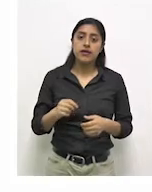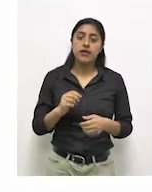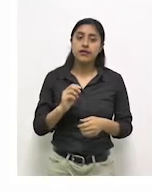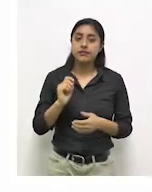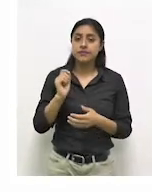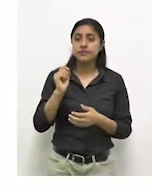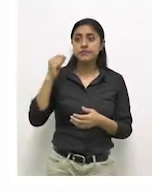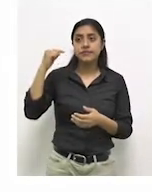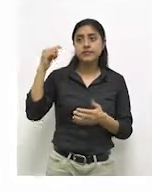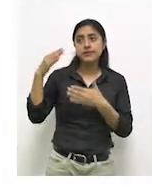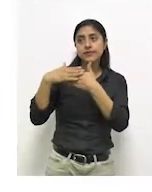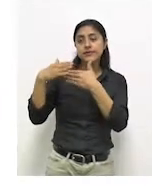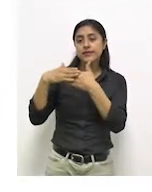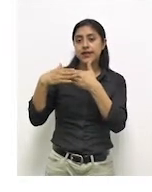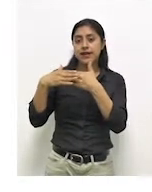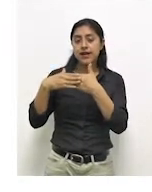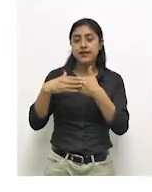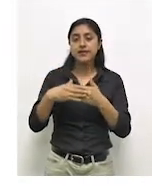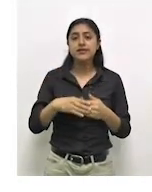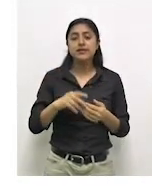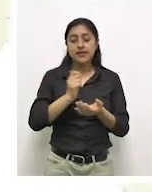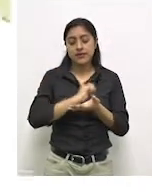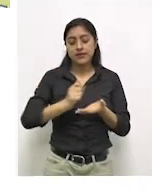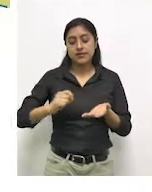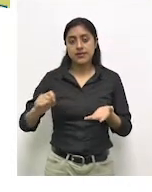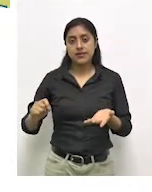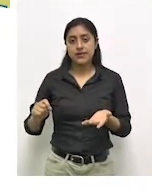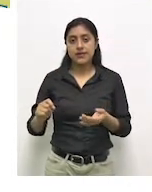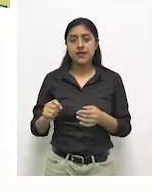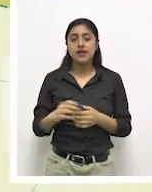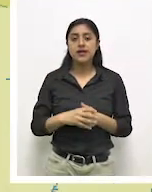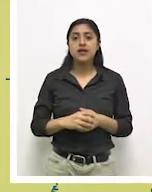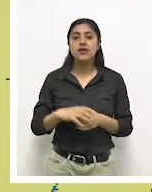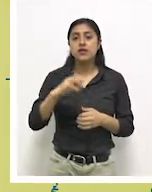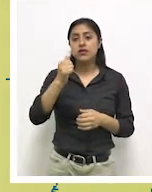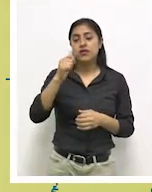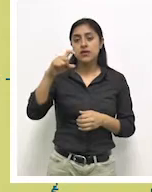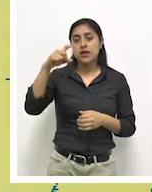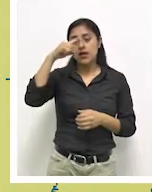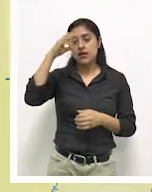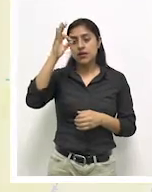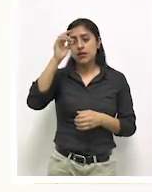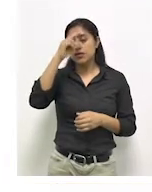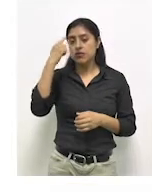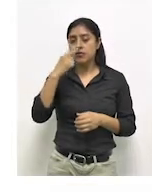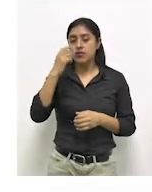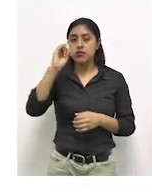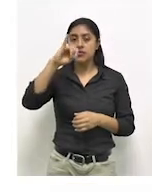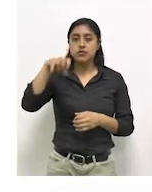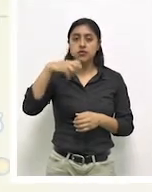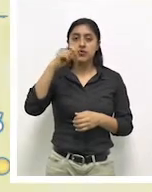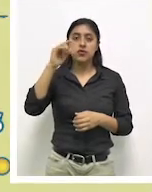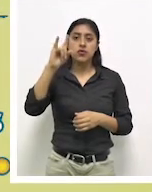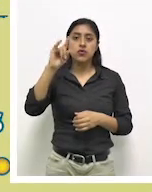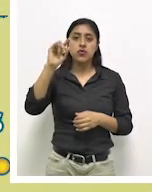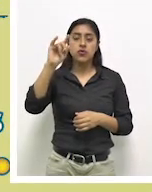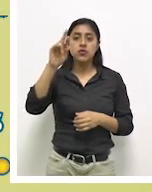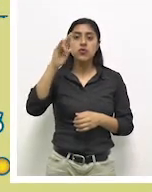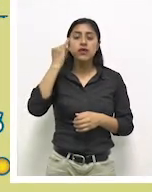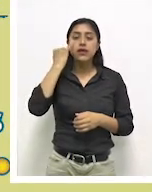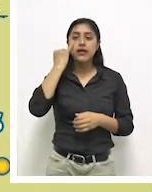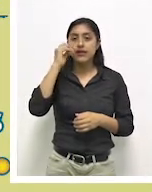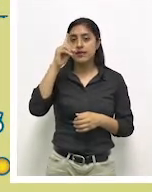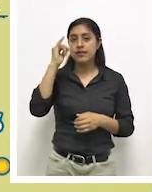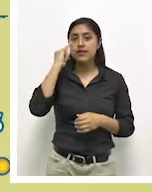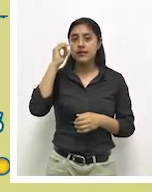Silver Spring, Maryland, también en Chicago, Illinois, Houston, Texas, Denver, Colorado, Atlanta, Georgia. Además están